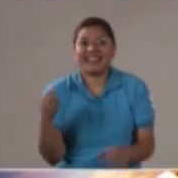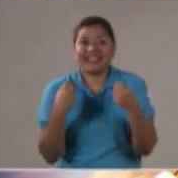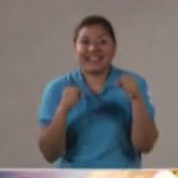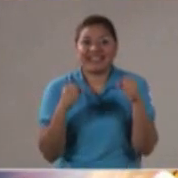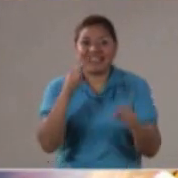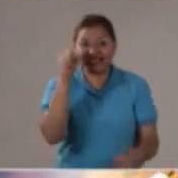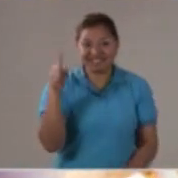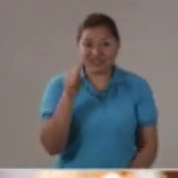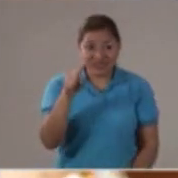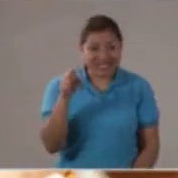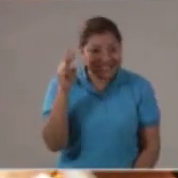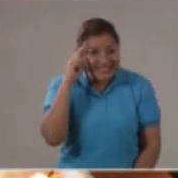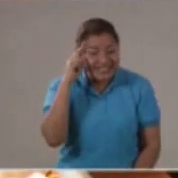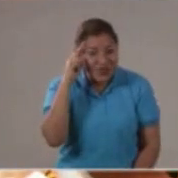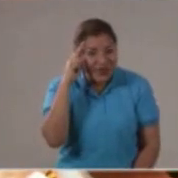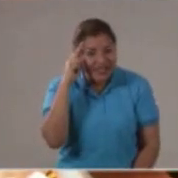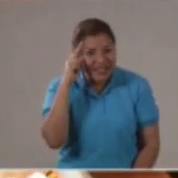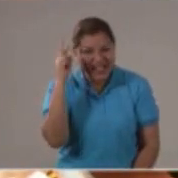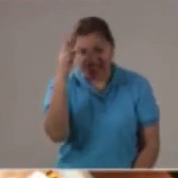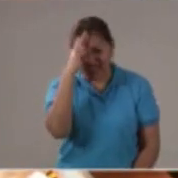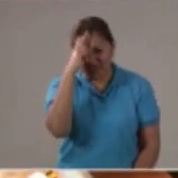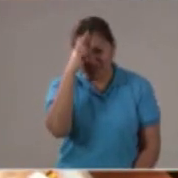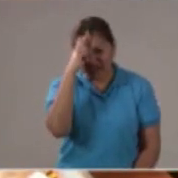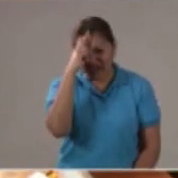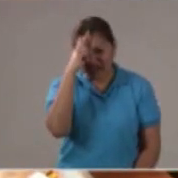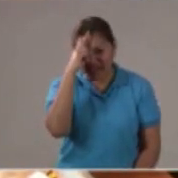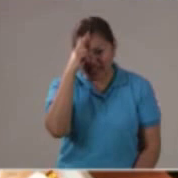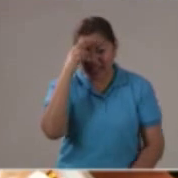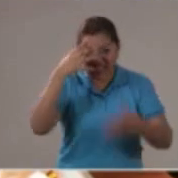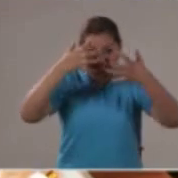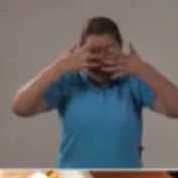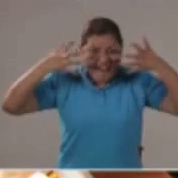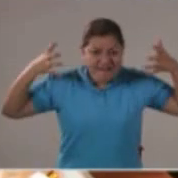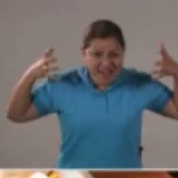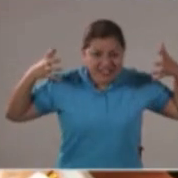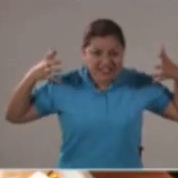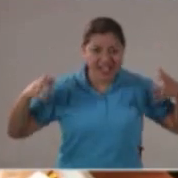¿Se recuerda de Nabucodonosor? El hombre bestia.